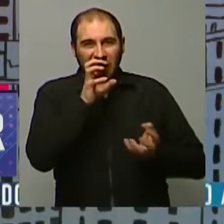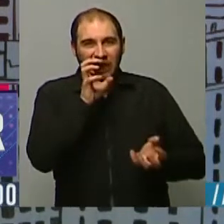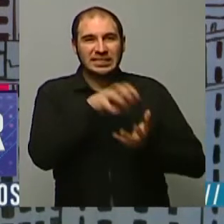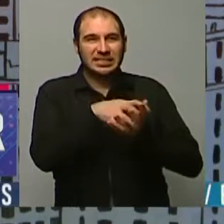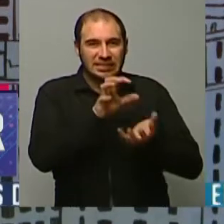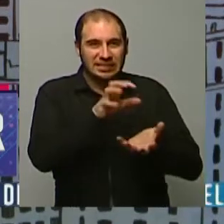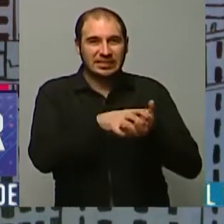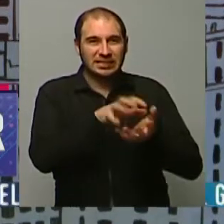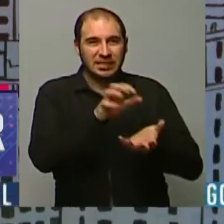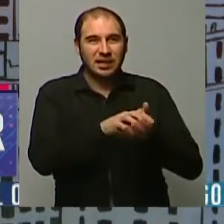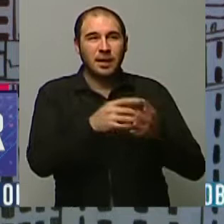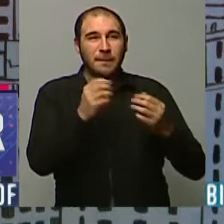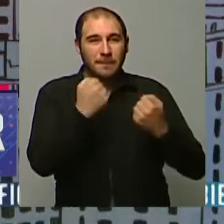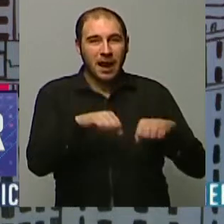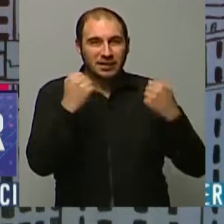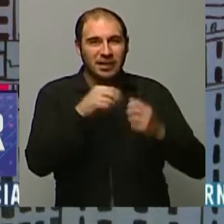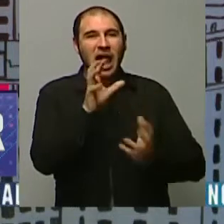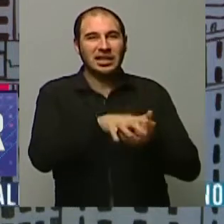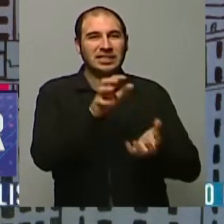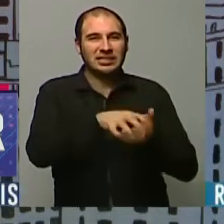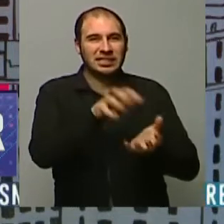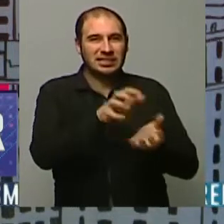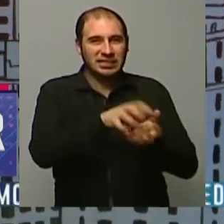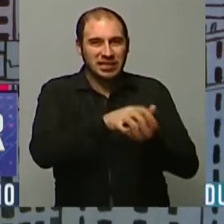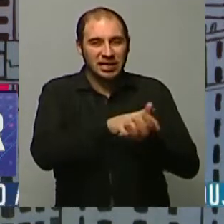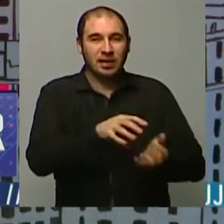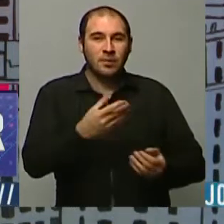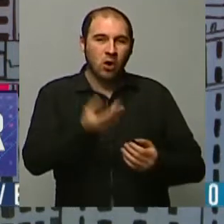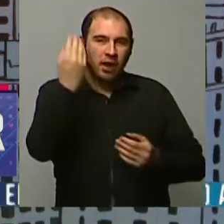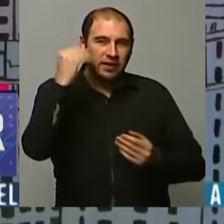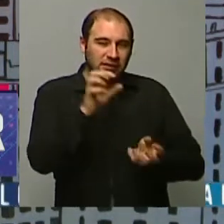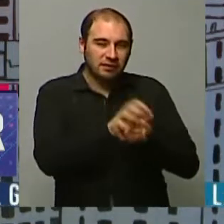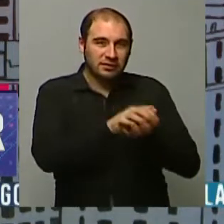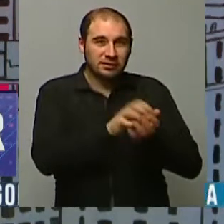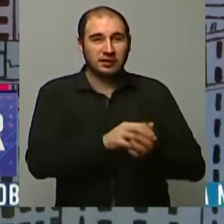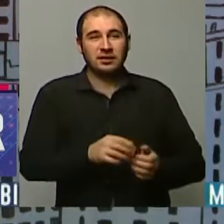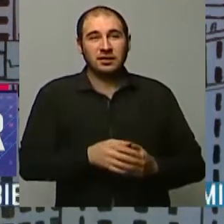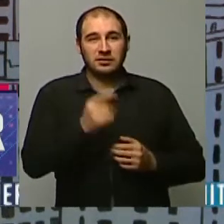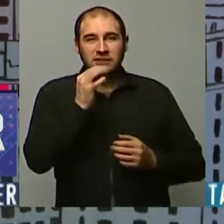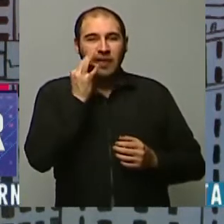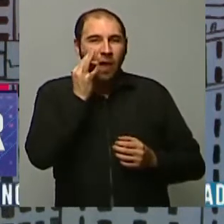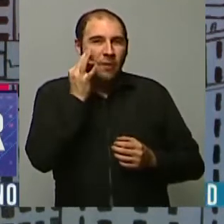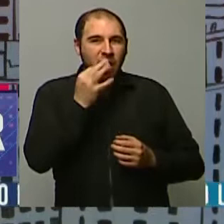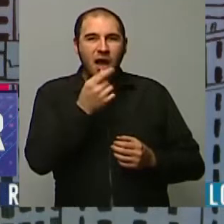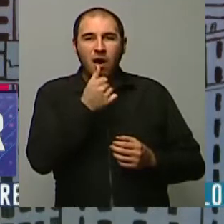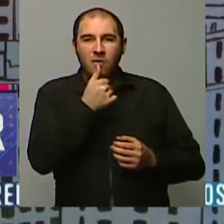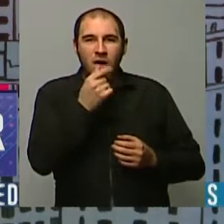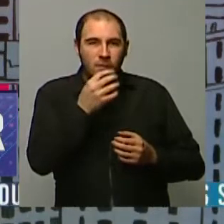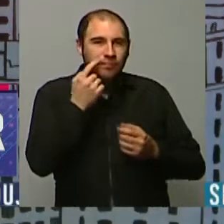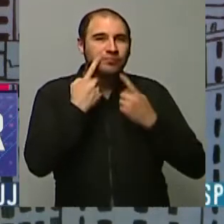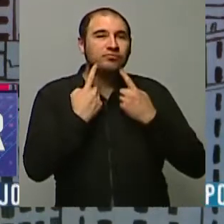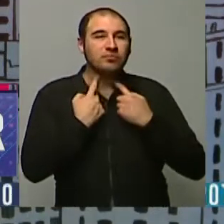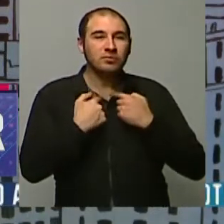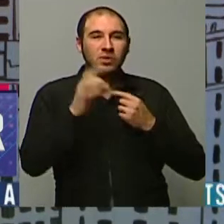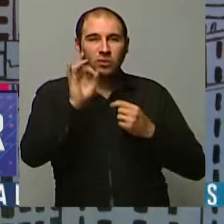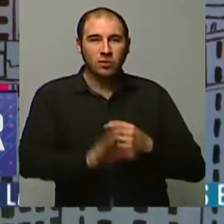masticación, la práctica de masticar mucho los alimentos repetidamente, insalivarlos como corresponde, tragarlos solo